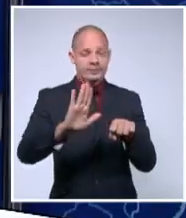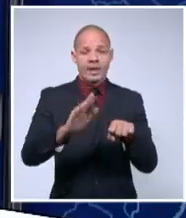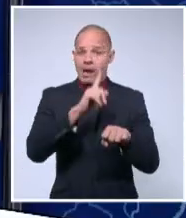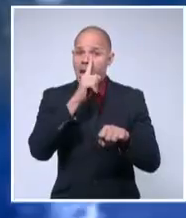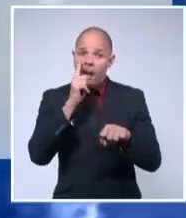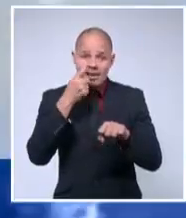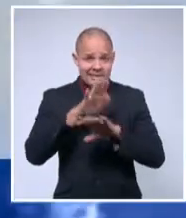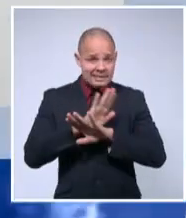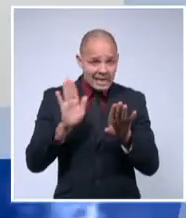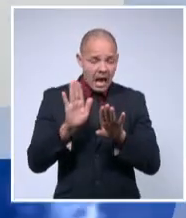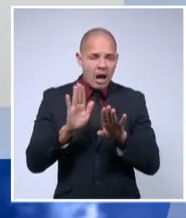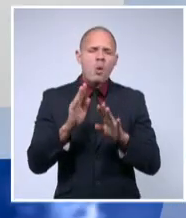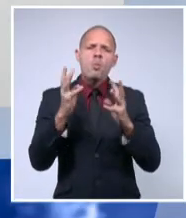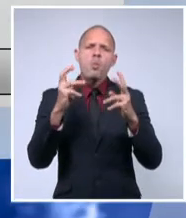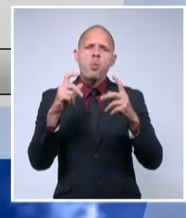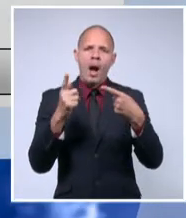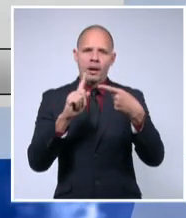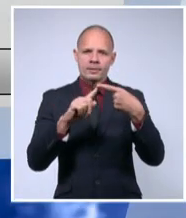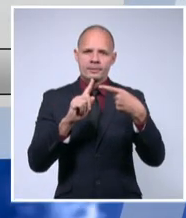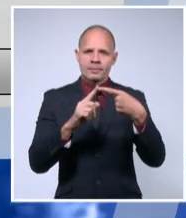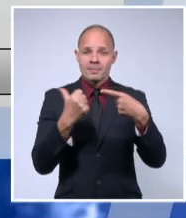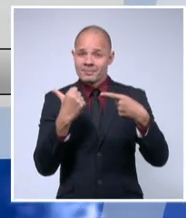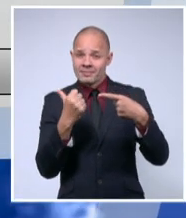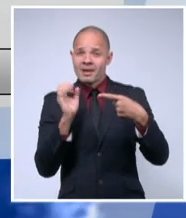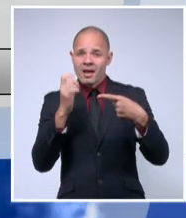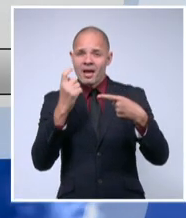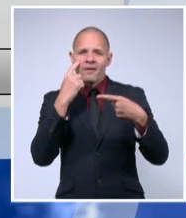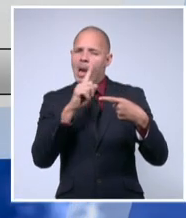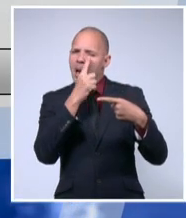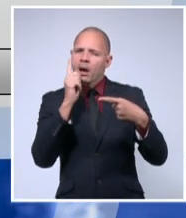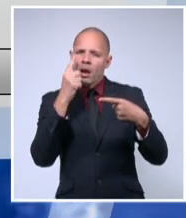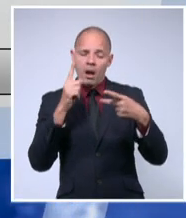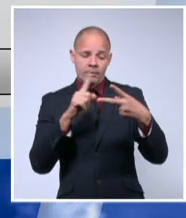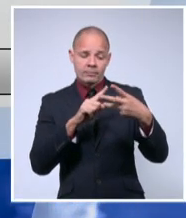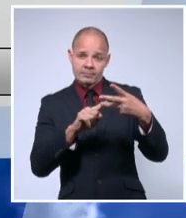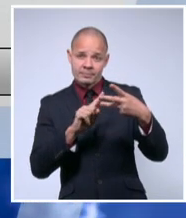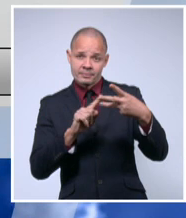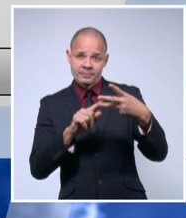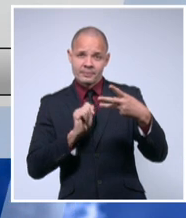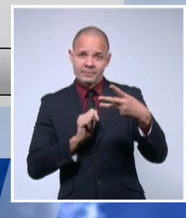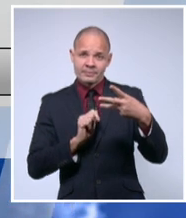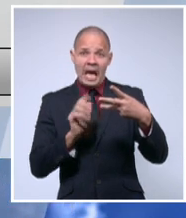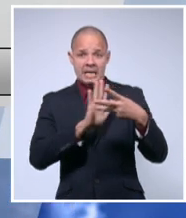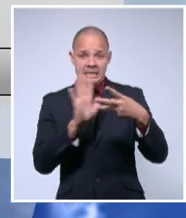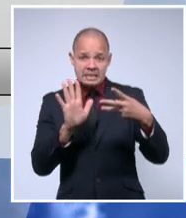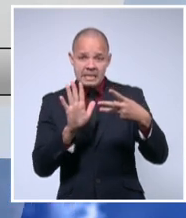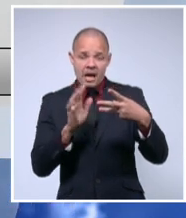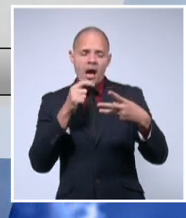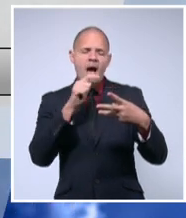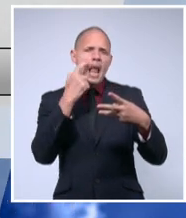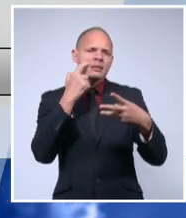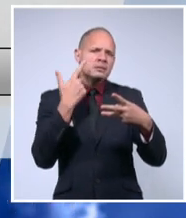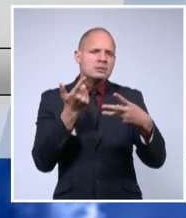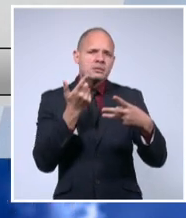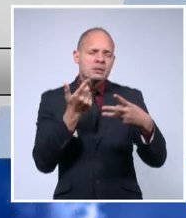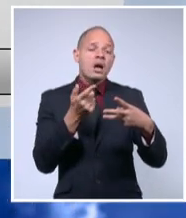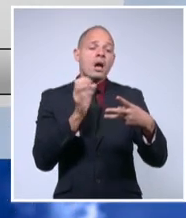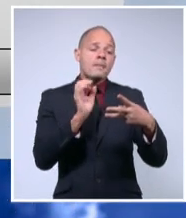COVID-19, resultando 69 de ellas positivas. Con esas cifras, el país acumula